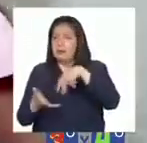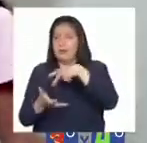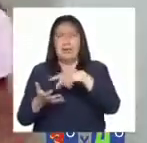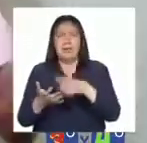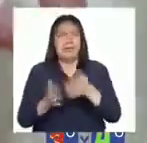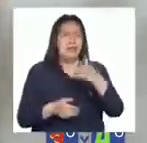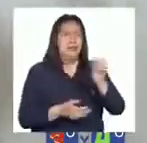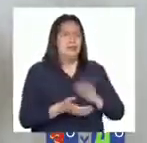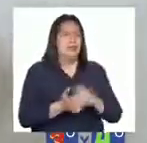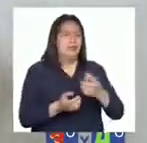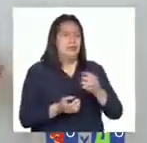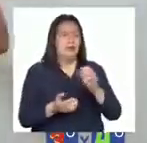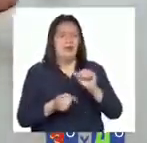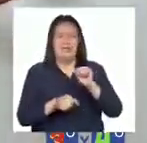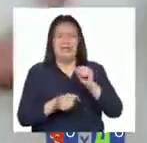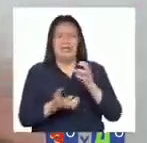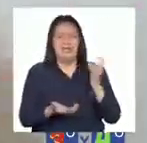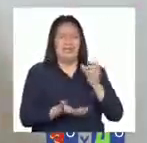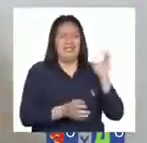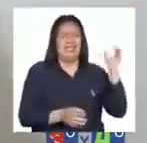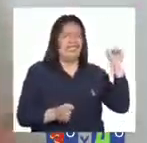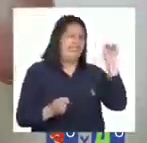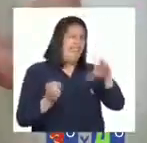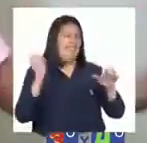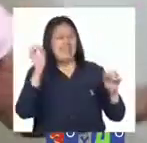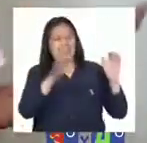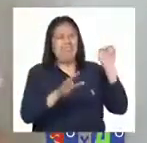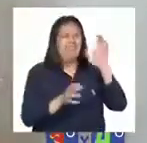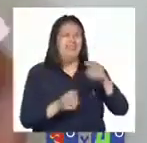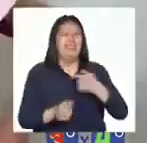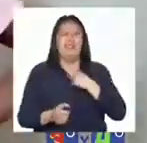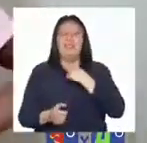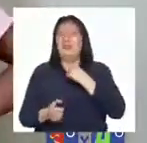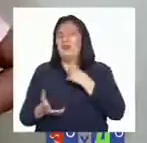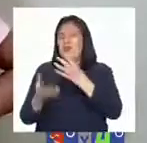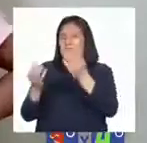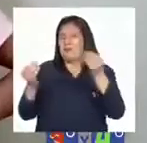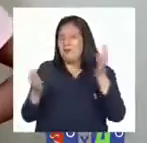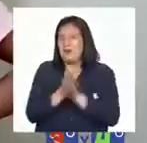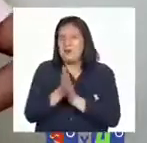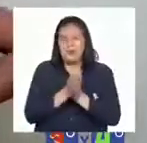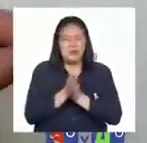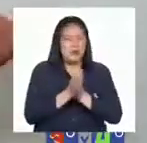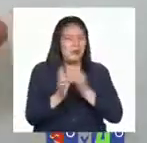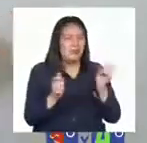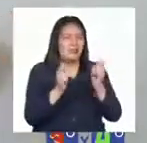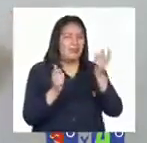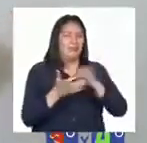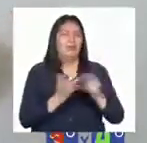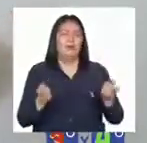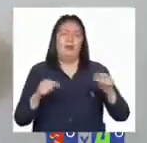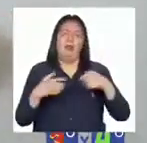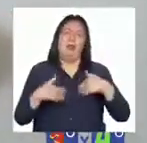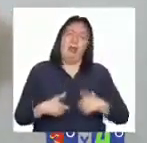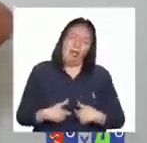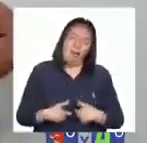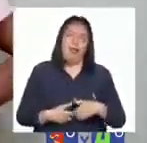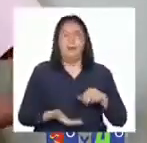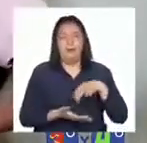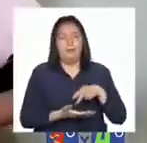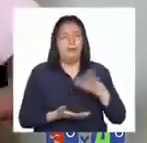tirando talco y a nosotros nos gusta mucho esa celebración. Cuando nos cansamos de